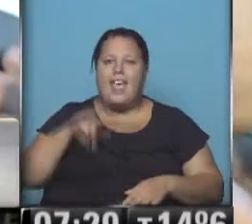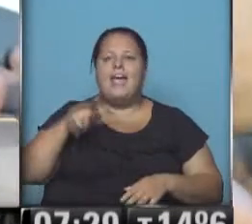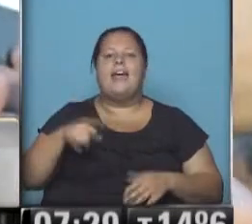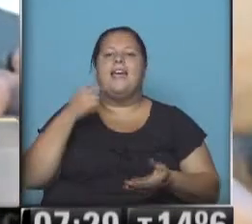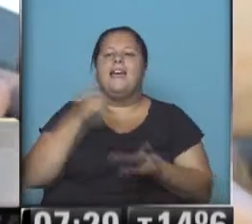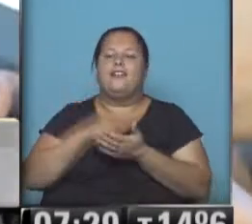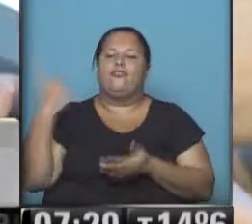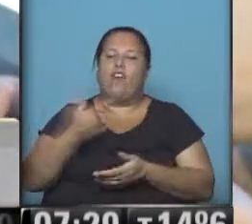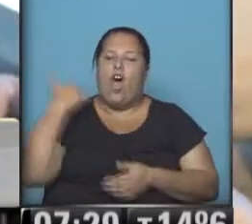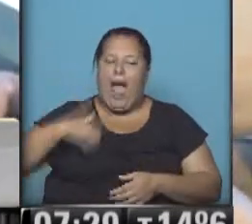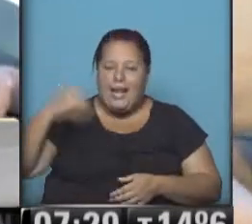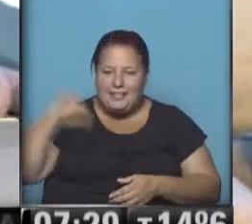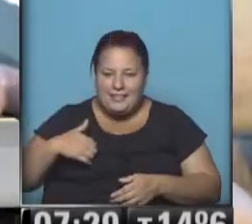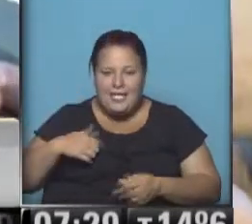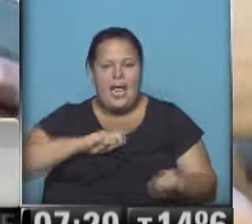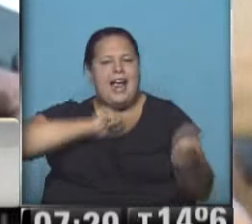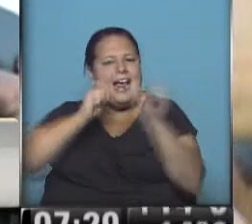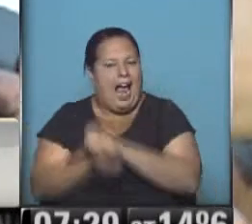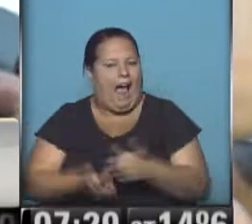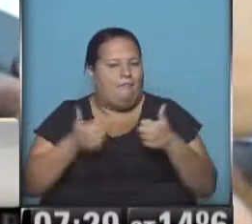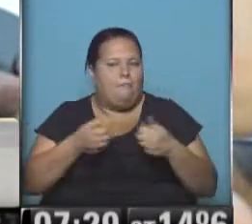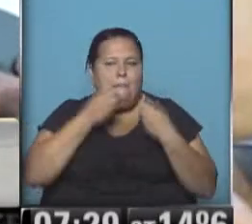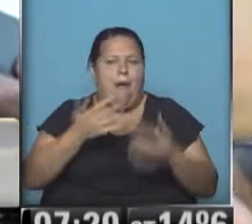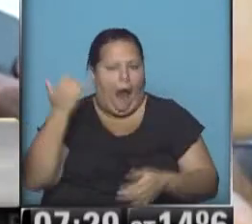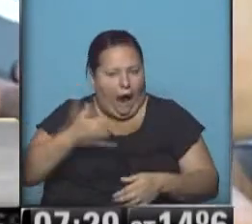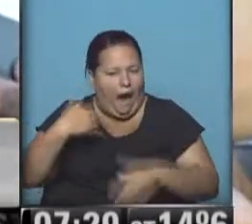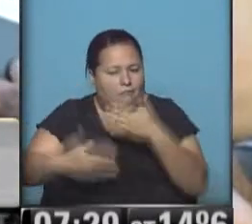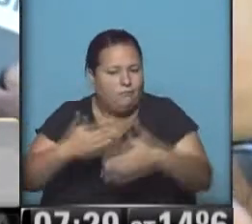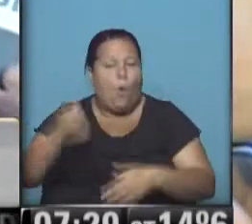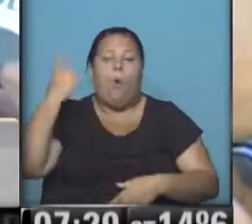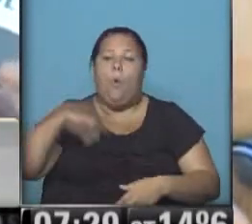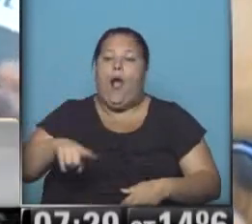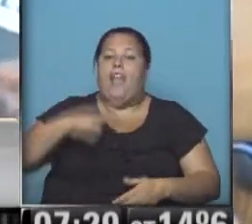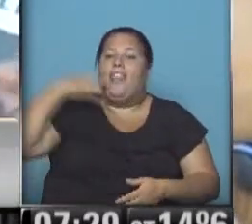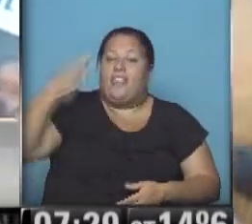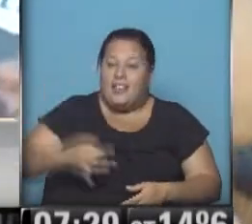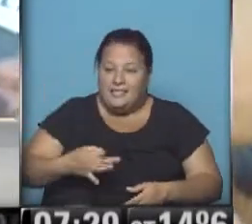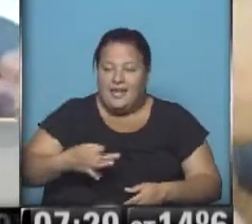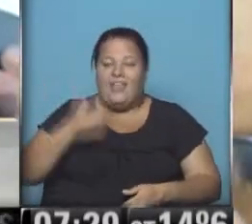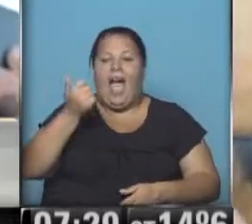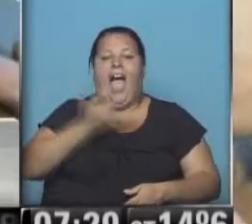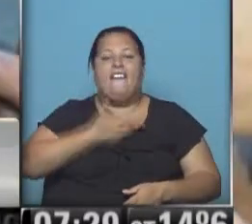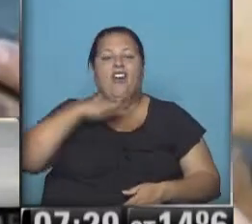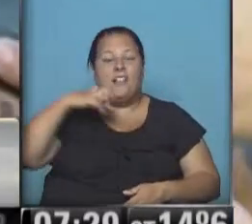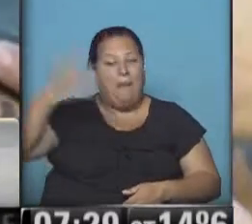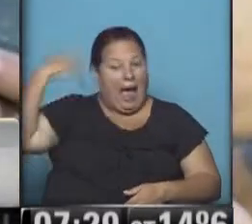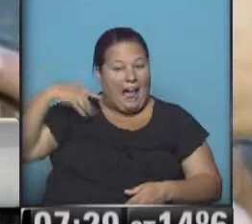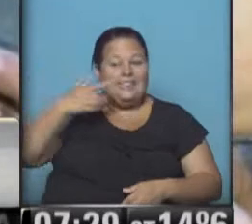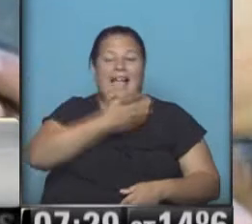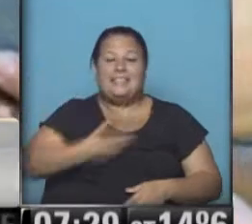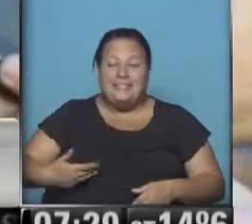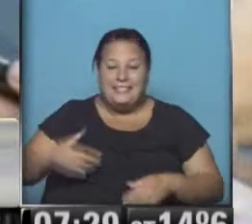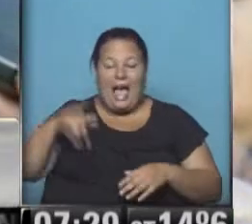apuesta de todos los argentinos a un cambio fenomenal que va existiendo, cuando se decide traer las AFJP a mano del